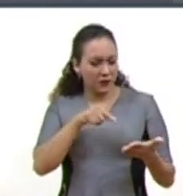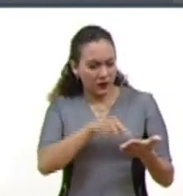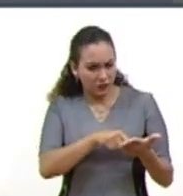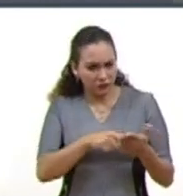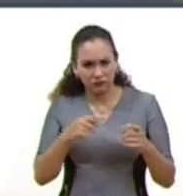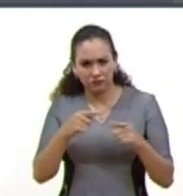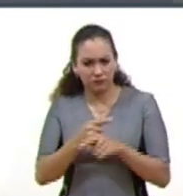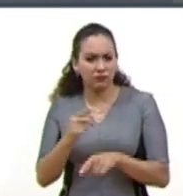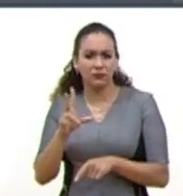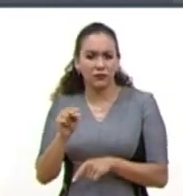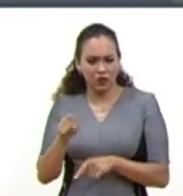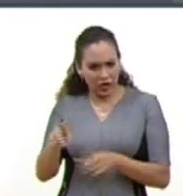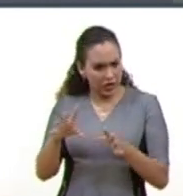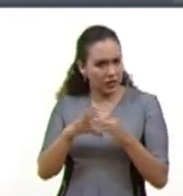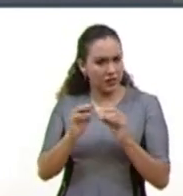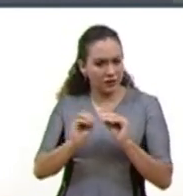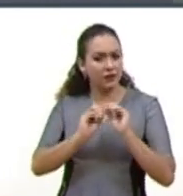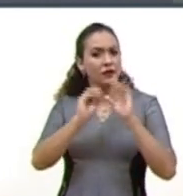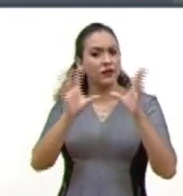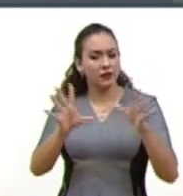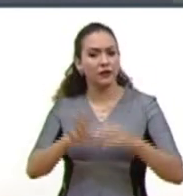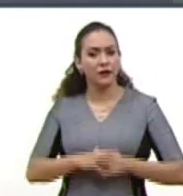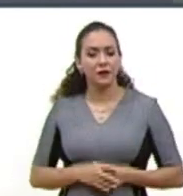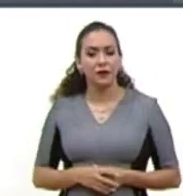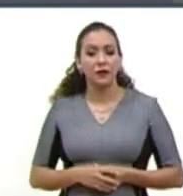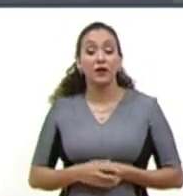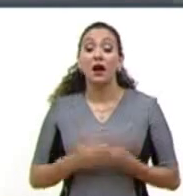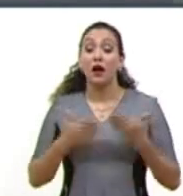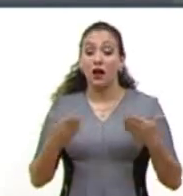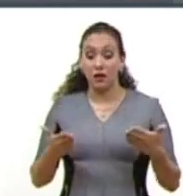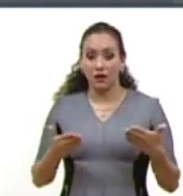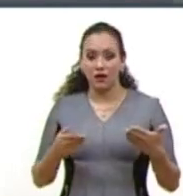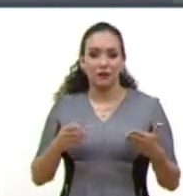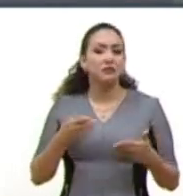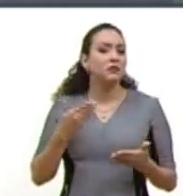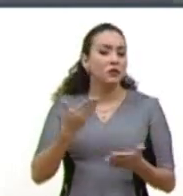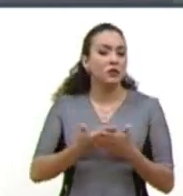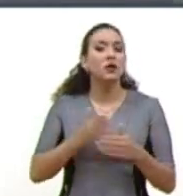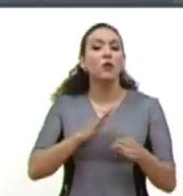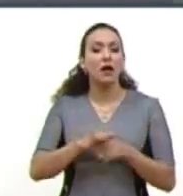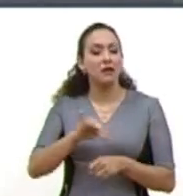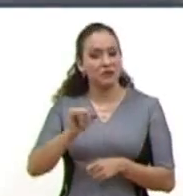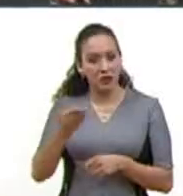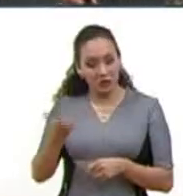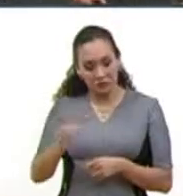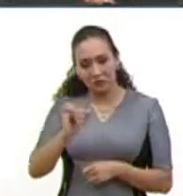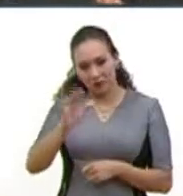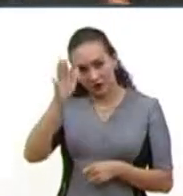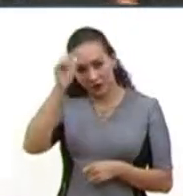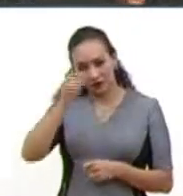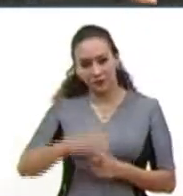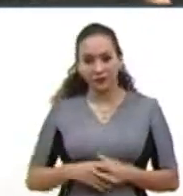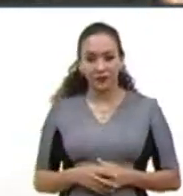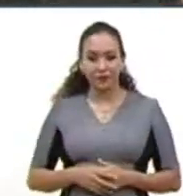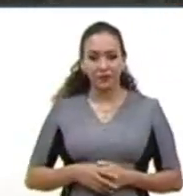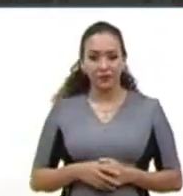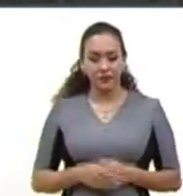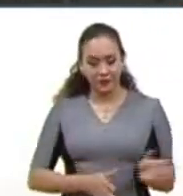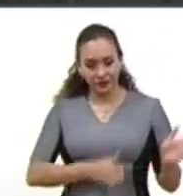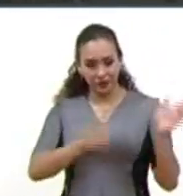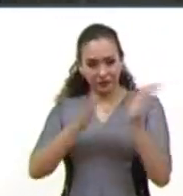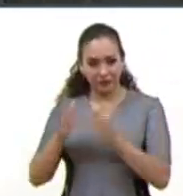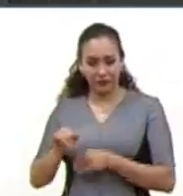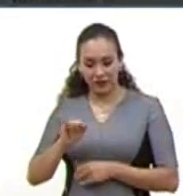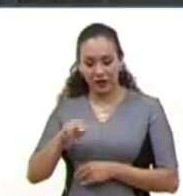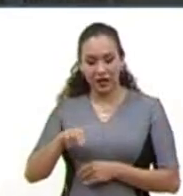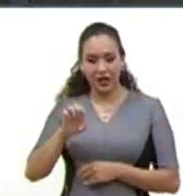de manera eficaz por el recurrente en el presente recurso. Por lo anterior, se propone confirmar el acuerdo reclamado. Por otra parte, el INE